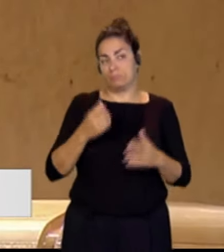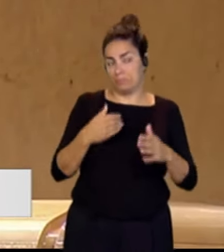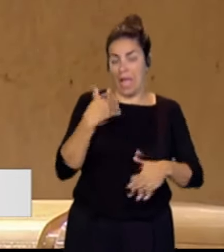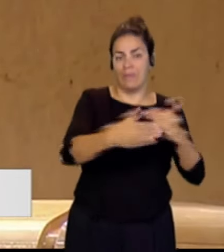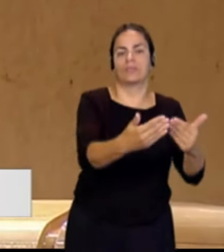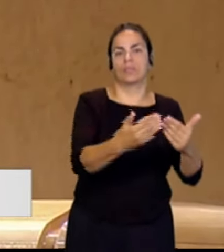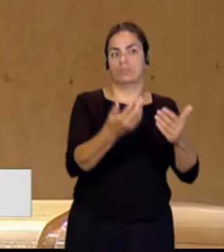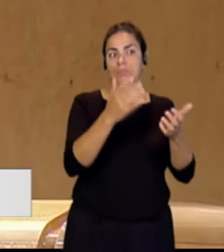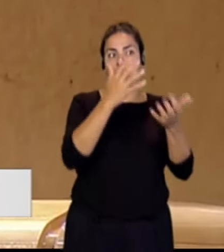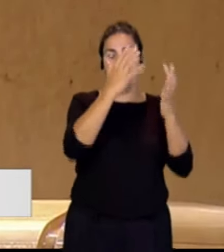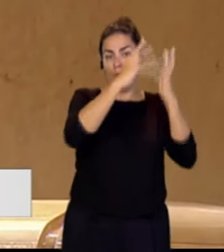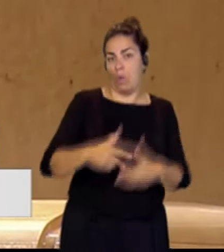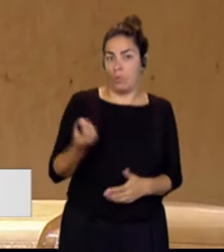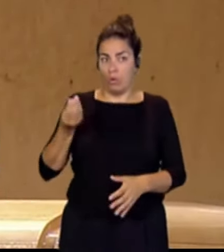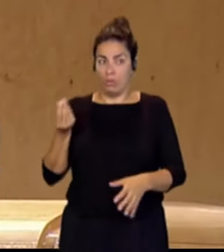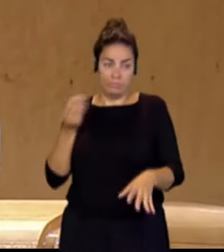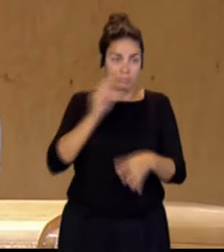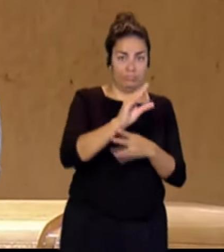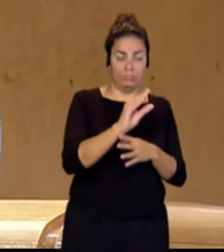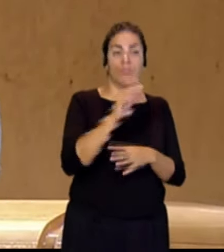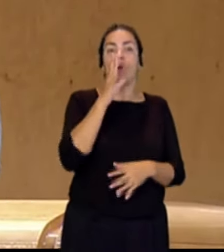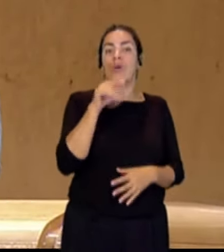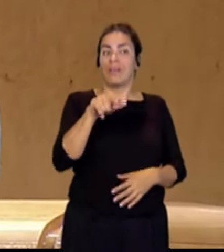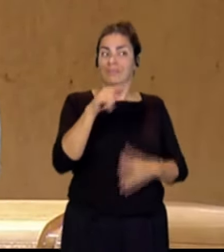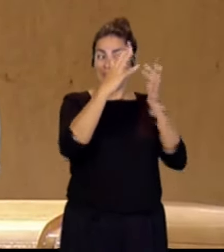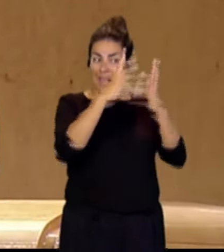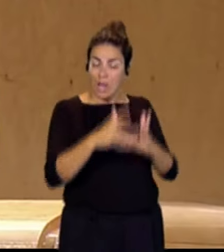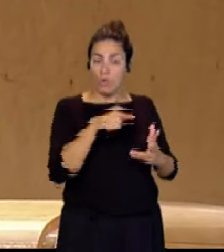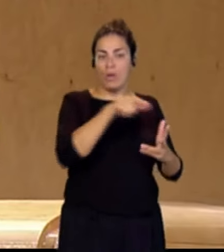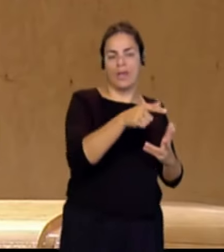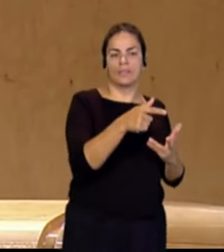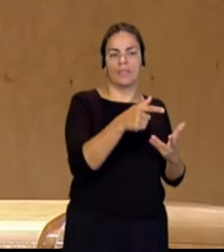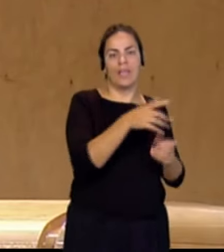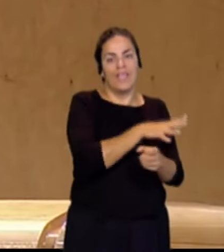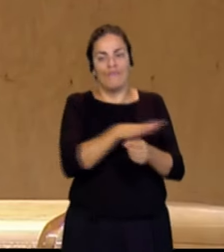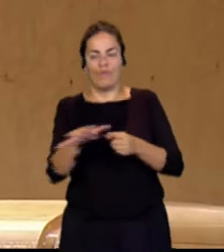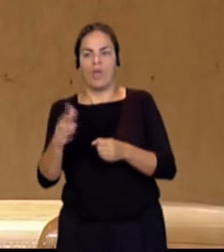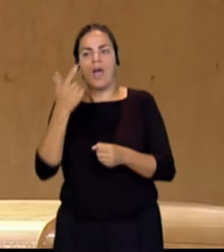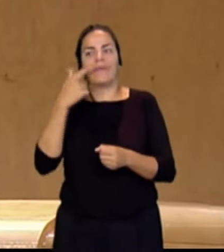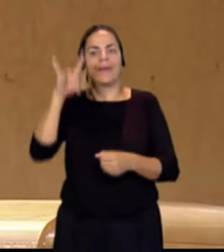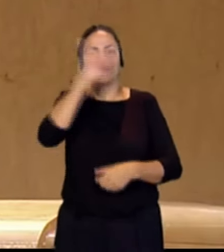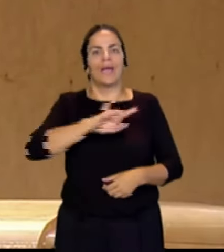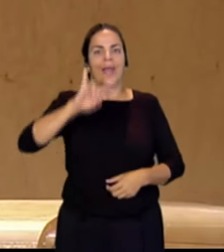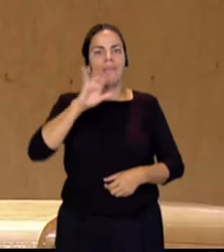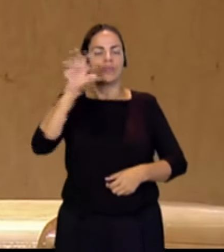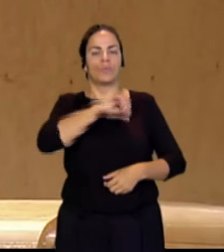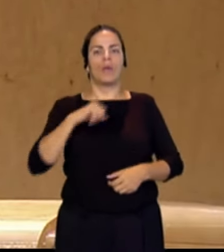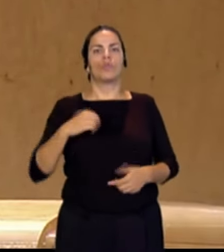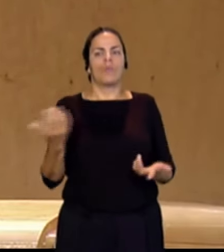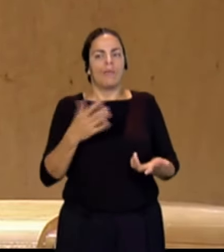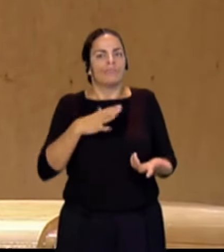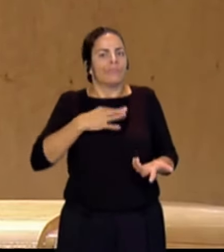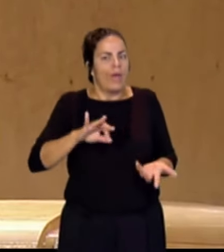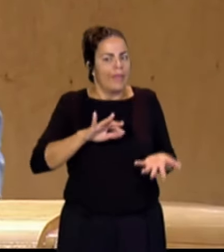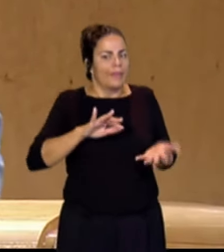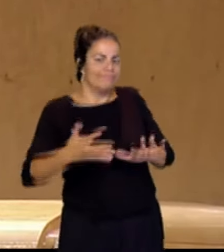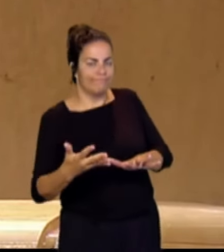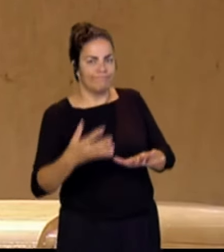año porque señorías ese cálculo condiciona el margen de maniobra que tendrá la comunidad Autónoma para ejecutar unos